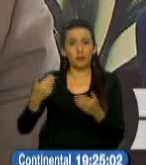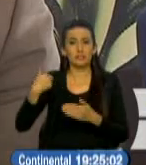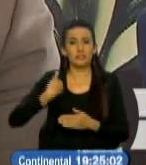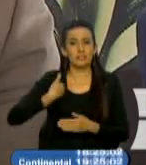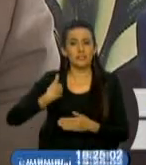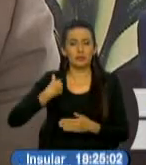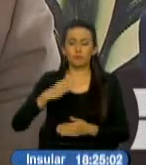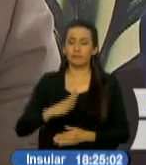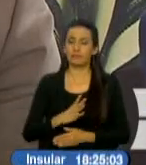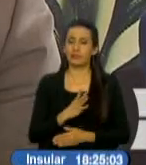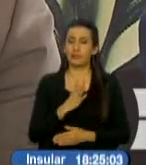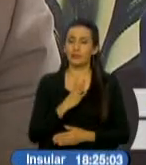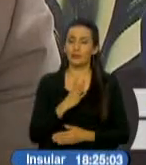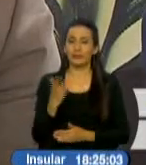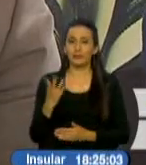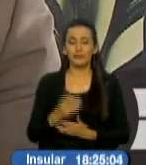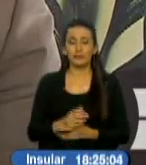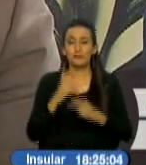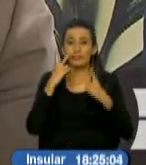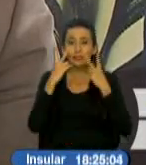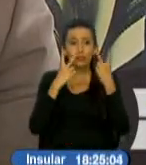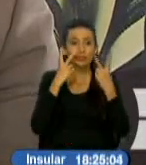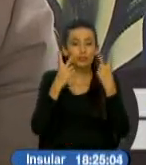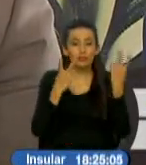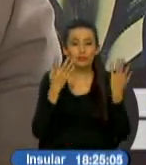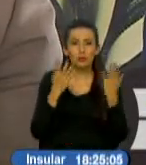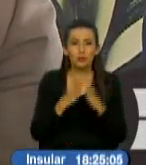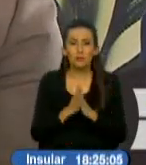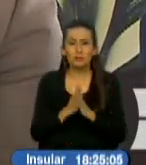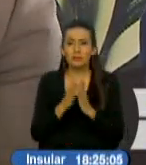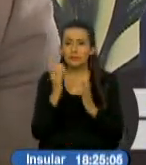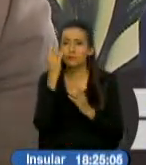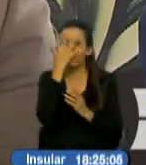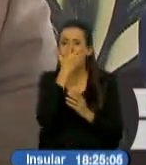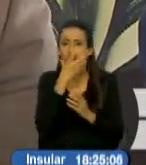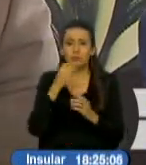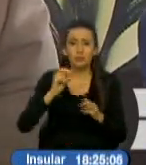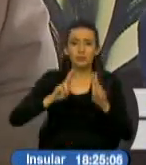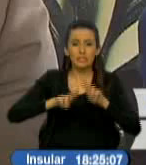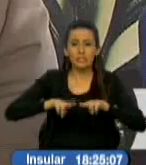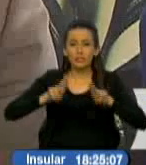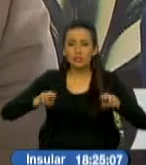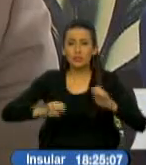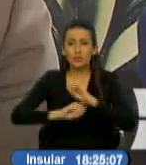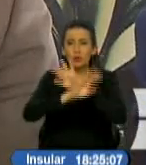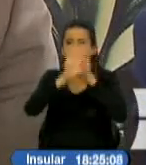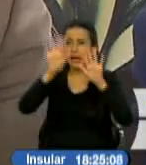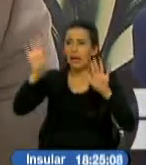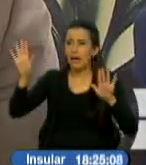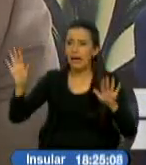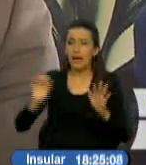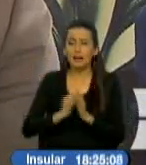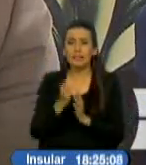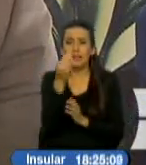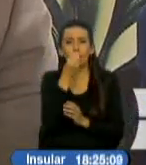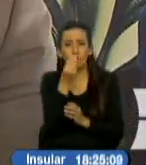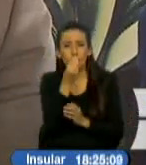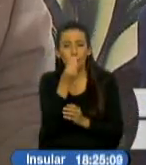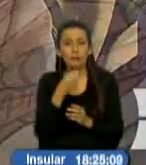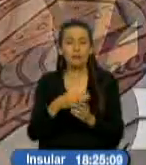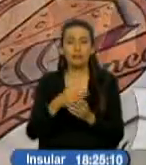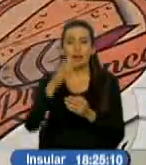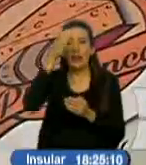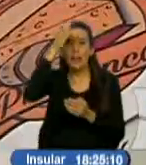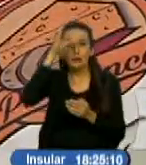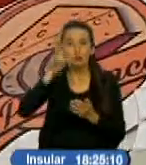ese orgullo y conozcamos estas riquezas naturales, los paisajes, la gastronomía, la